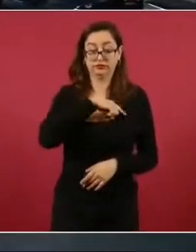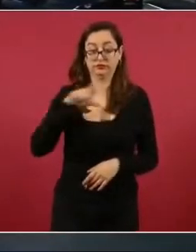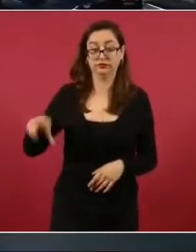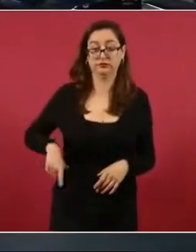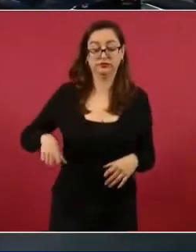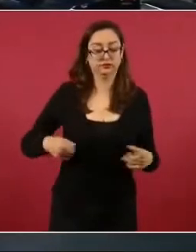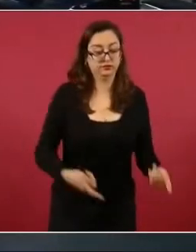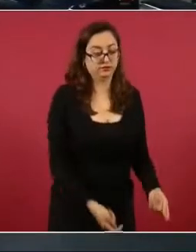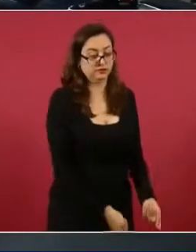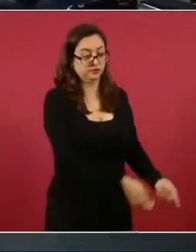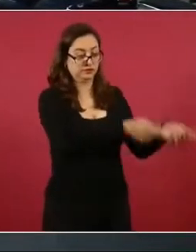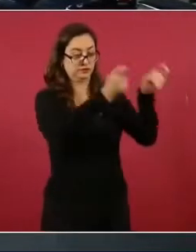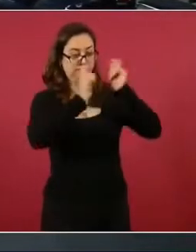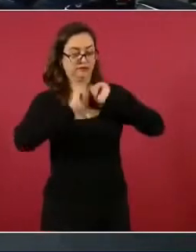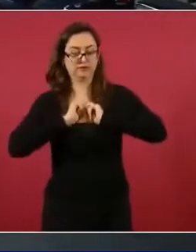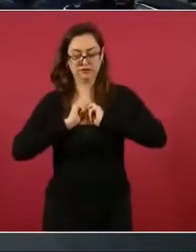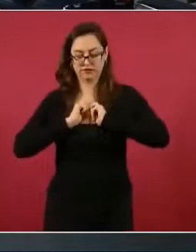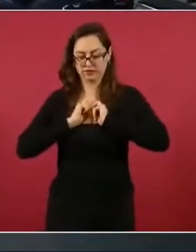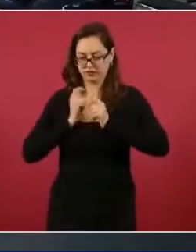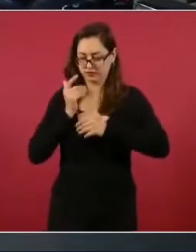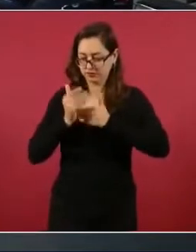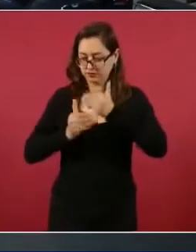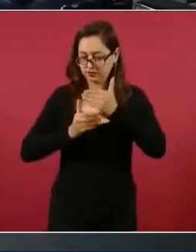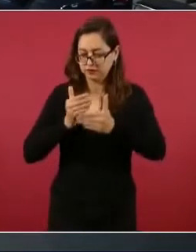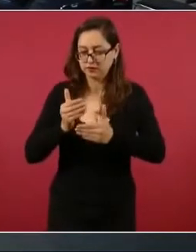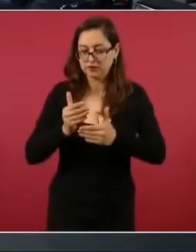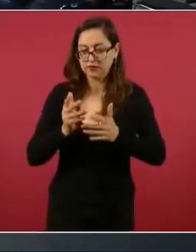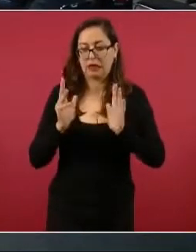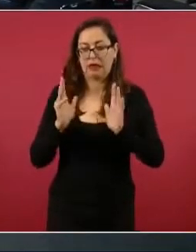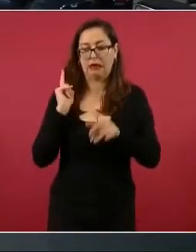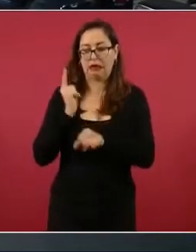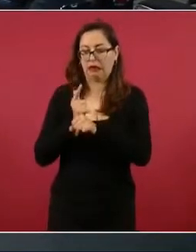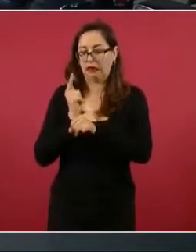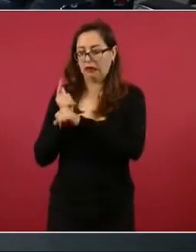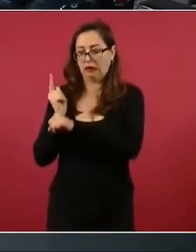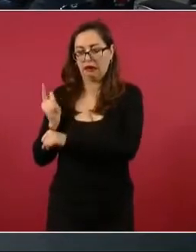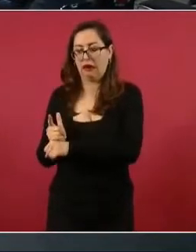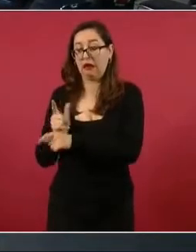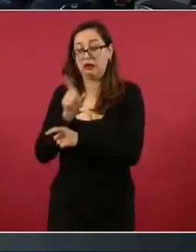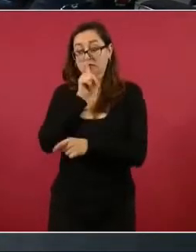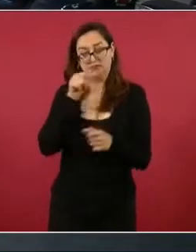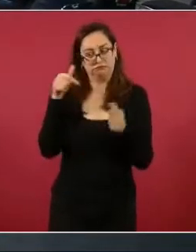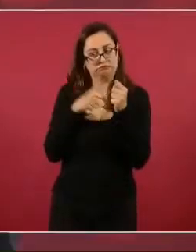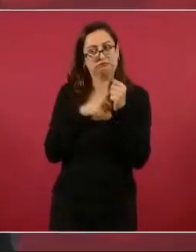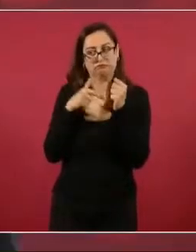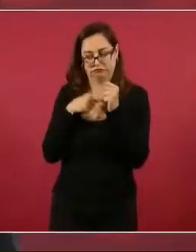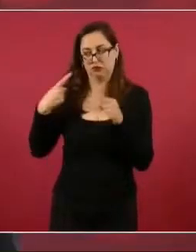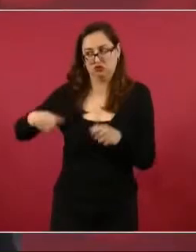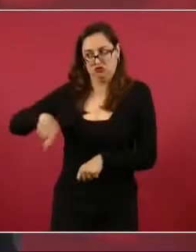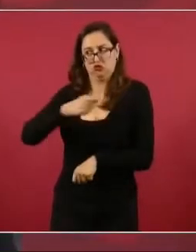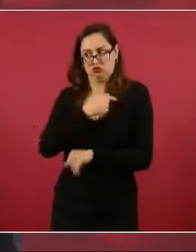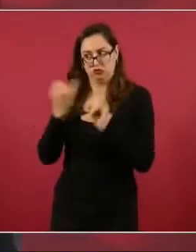y pensaron que íbamos a ocultar también las cosas. Pues no,